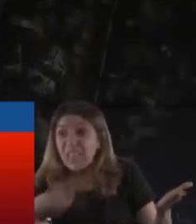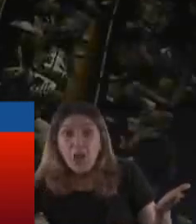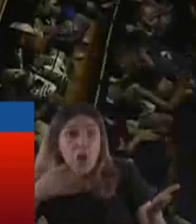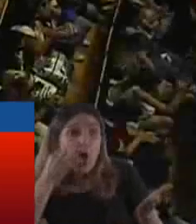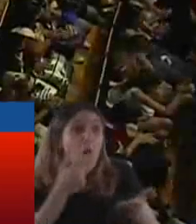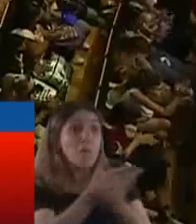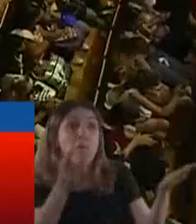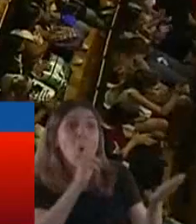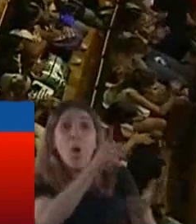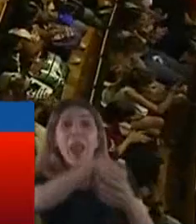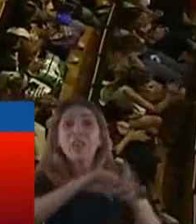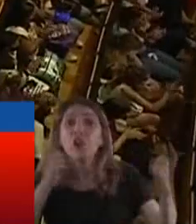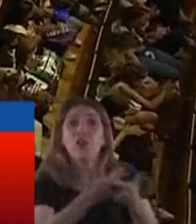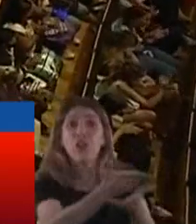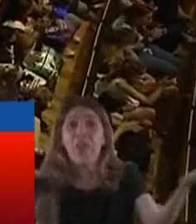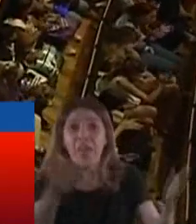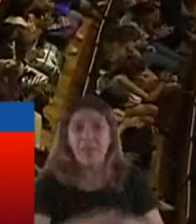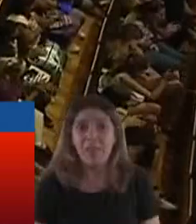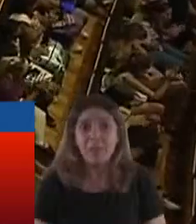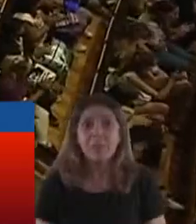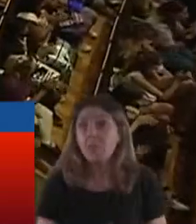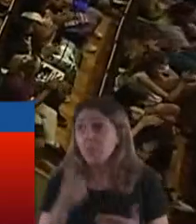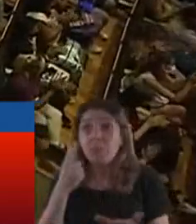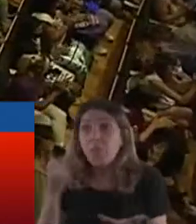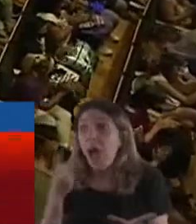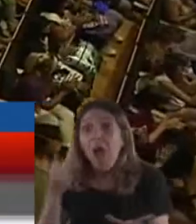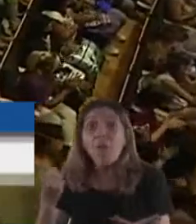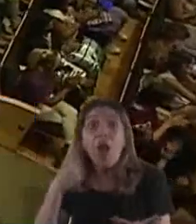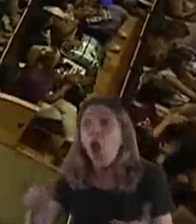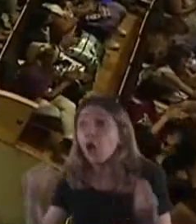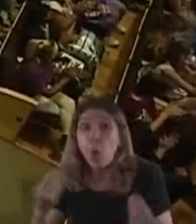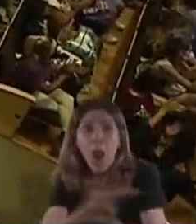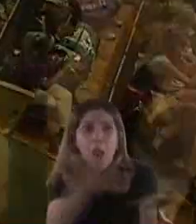las mujeres en la sociedad argentina. ¿Quieren pruebas? Ahí tienen.